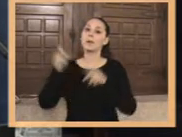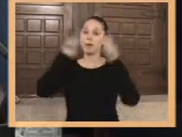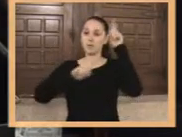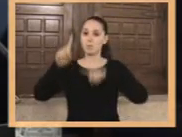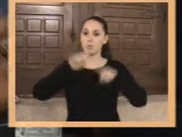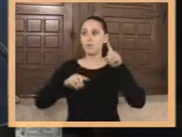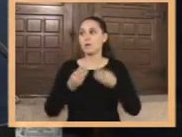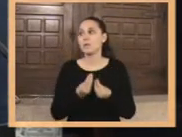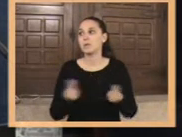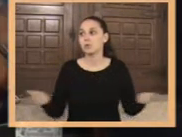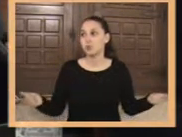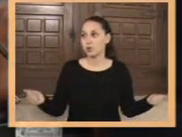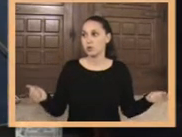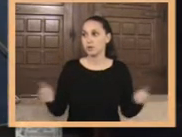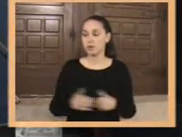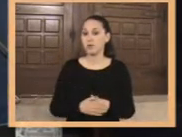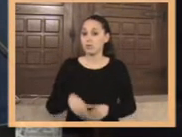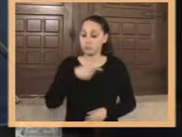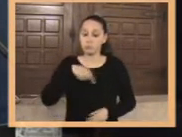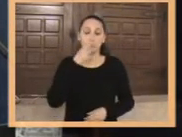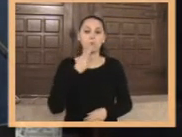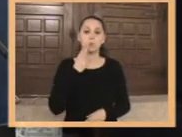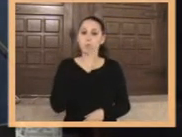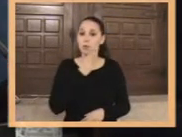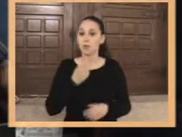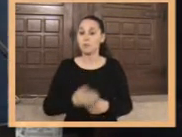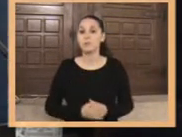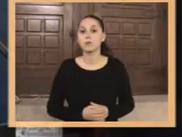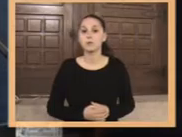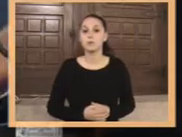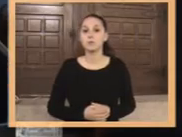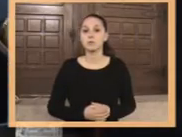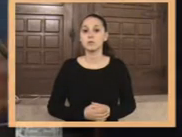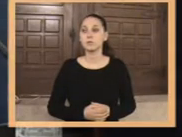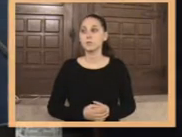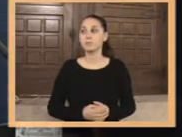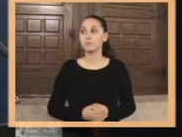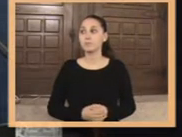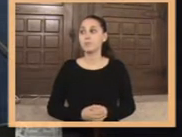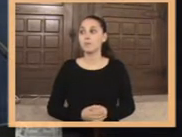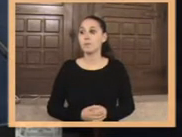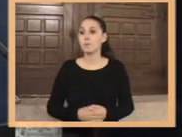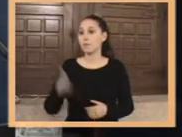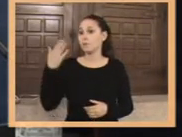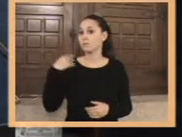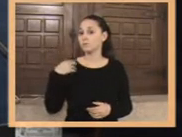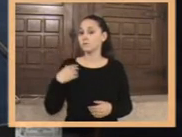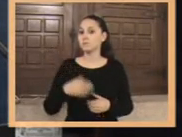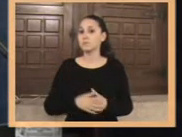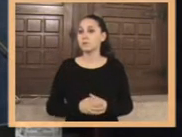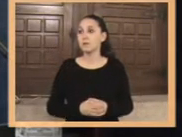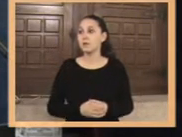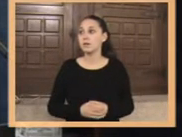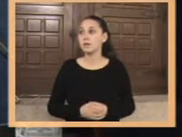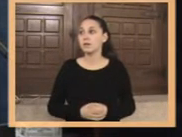como era el de la calle Navaconcejo, que ya le he contestado. La publicidad de las 32 personas se lo he contestado anteriormente, y el Centro Cívico